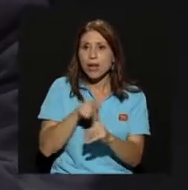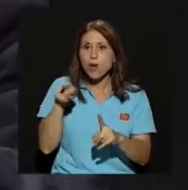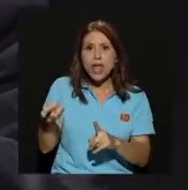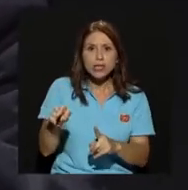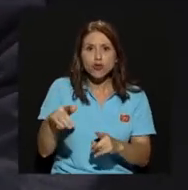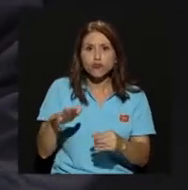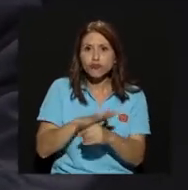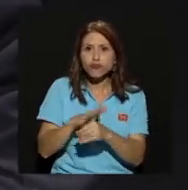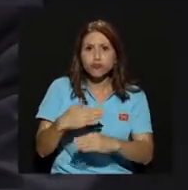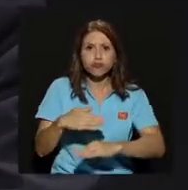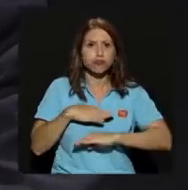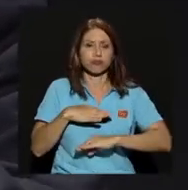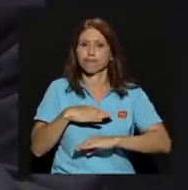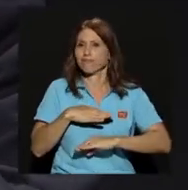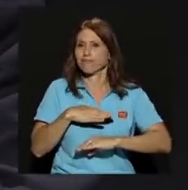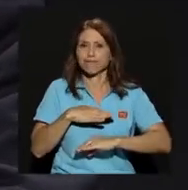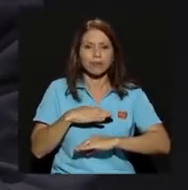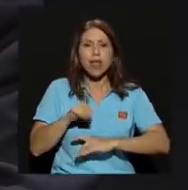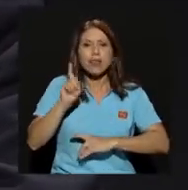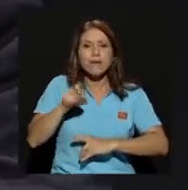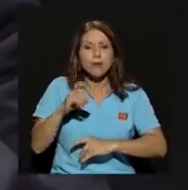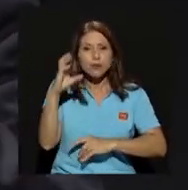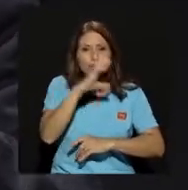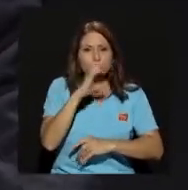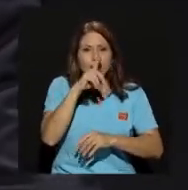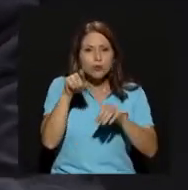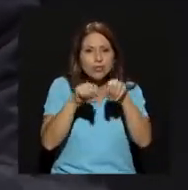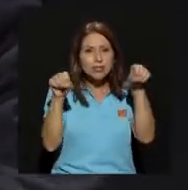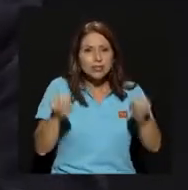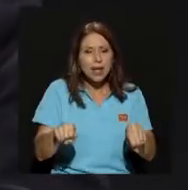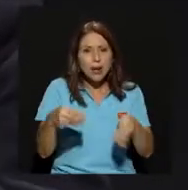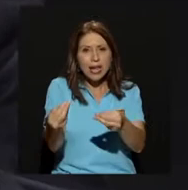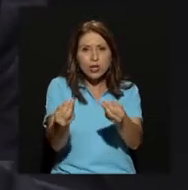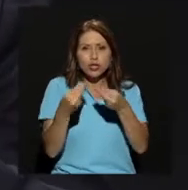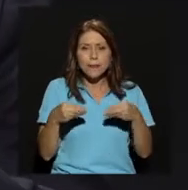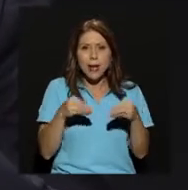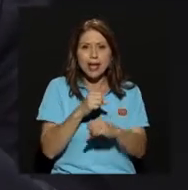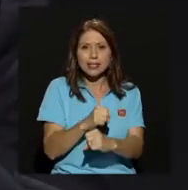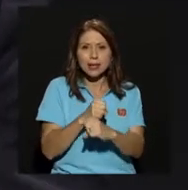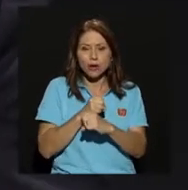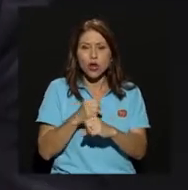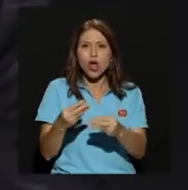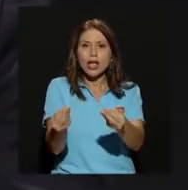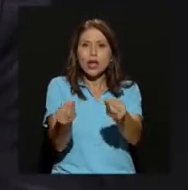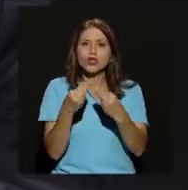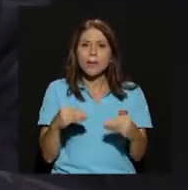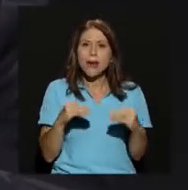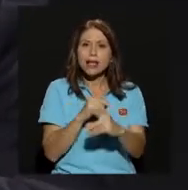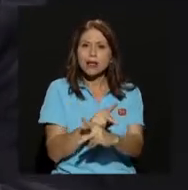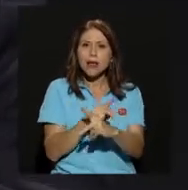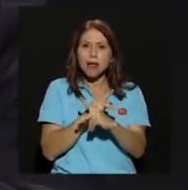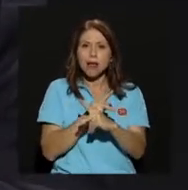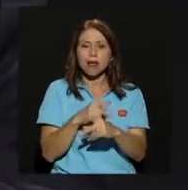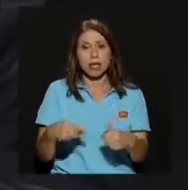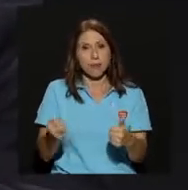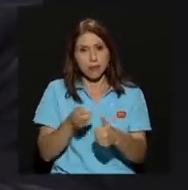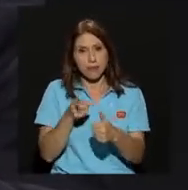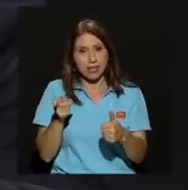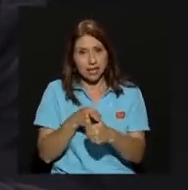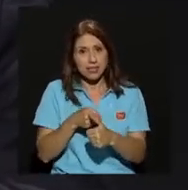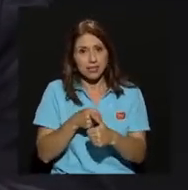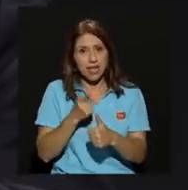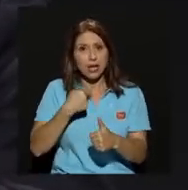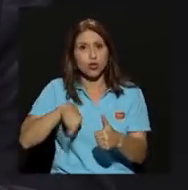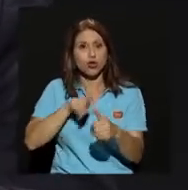tenemos que buscar un sistema que nos dé mayor seguridad que nos dé mayor protección en primera instancia nos